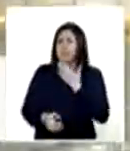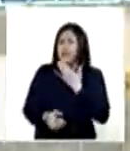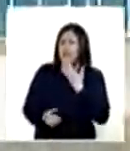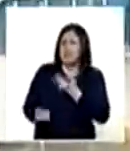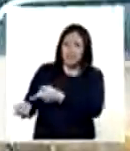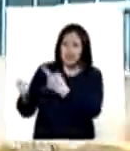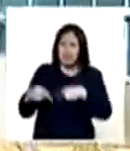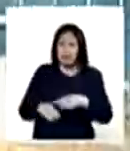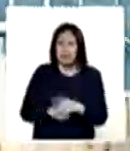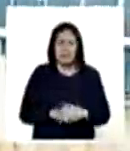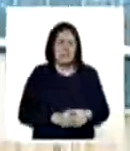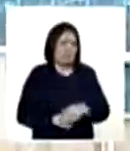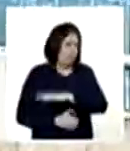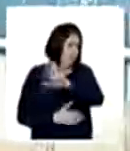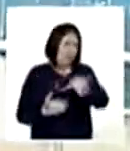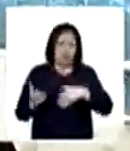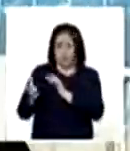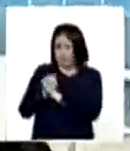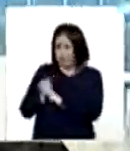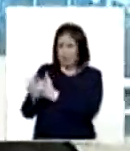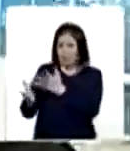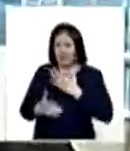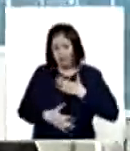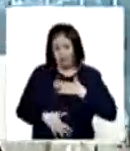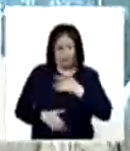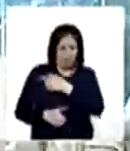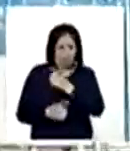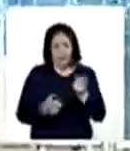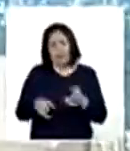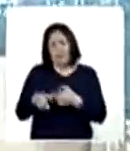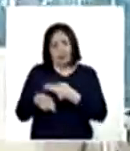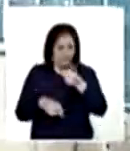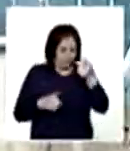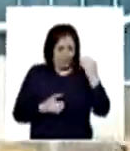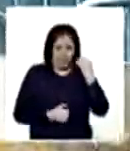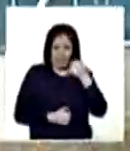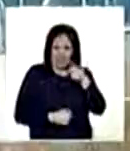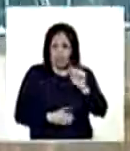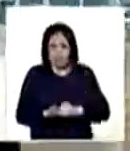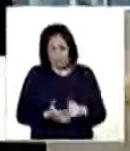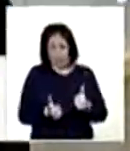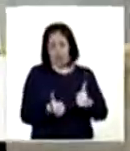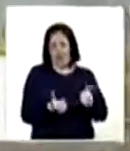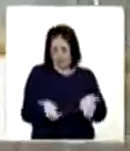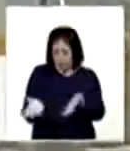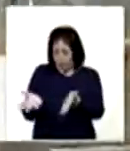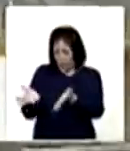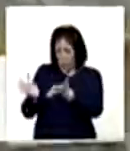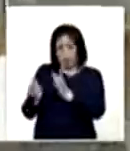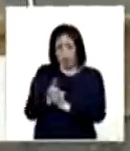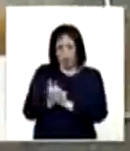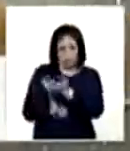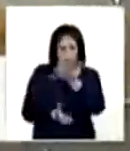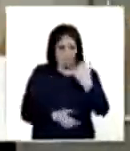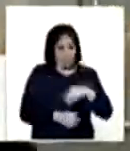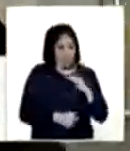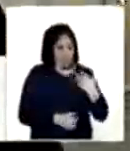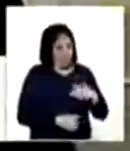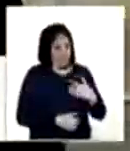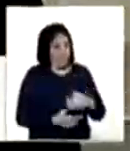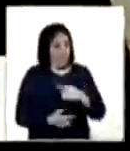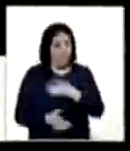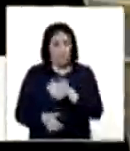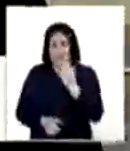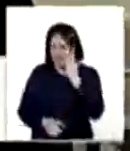venido, zorro? Con todos mis amigos a disfrutar un ratito de la fiesta. Muy bien, pues zorro, vaya con tus amigos, que eso es muy mandado este chico. Es muy